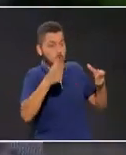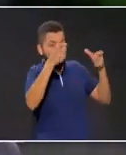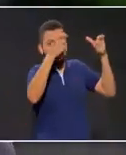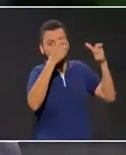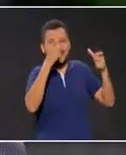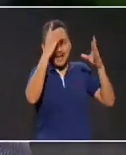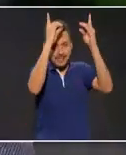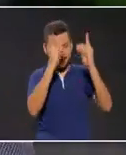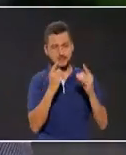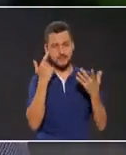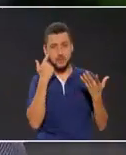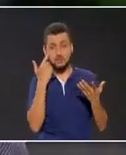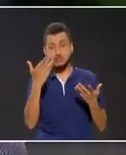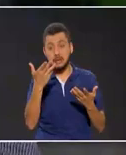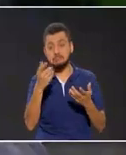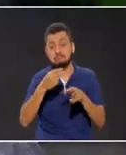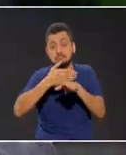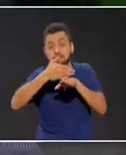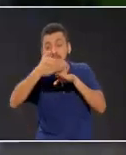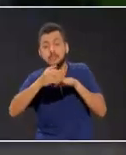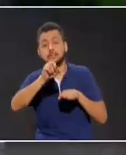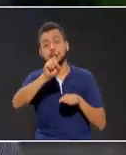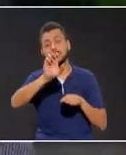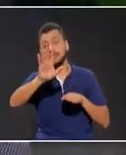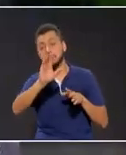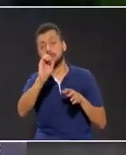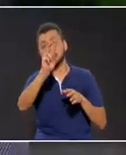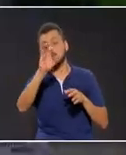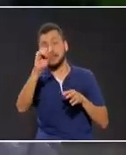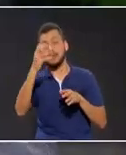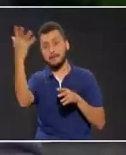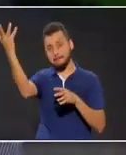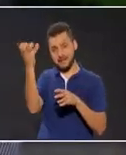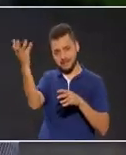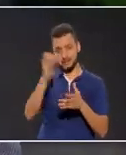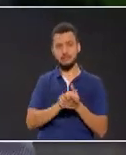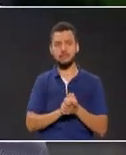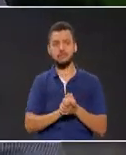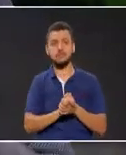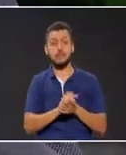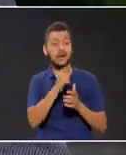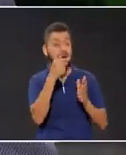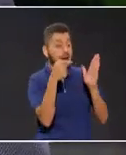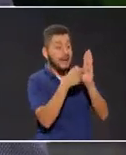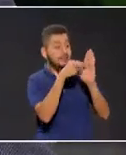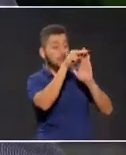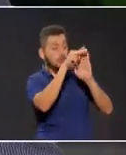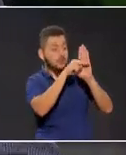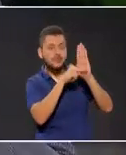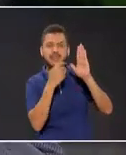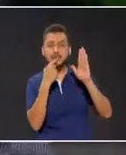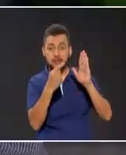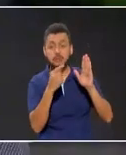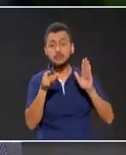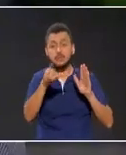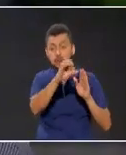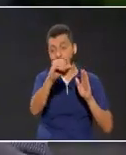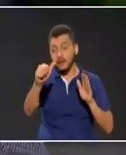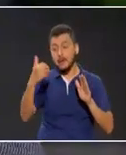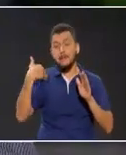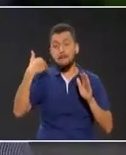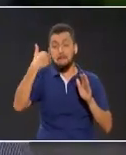hoy la sociedad reconoce que los adultos mayores todavía pueden seguir trabajando. Por eso nosotros vamos a iniciar un proceso de capacitación para el trabajo